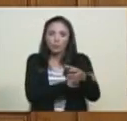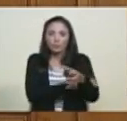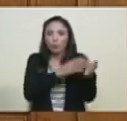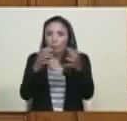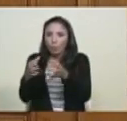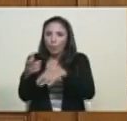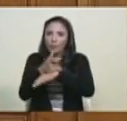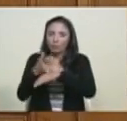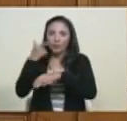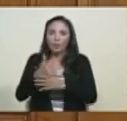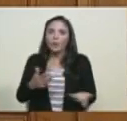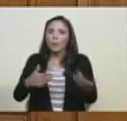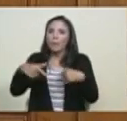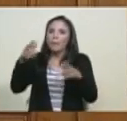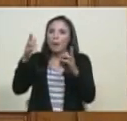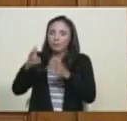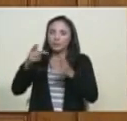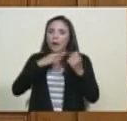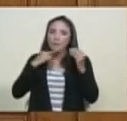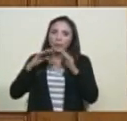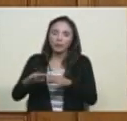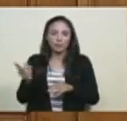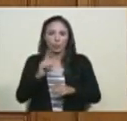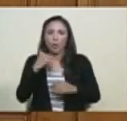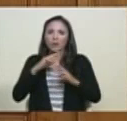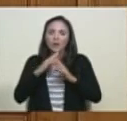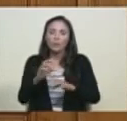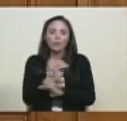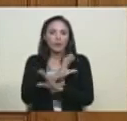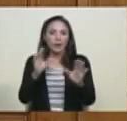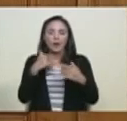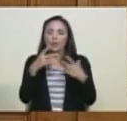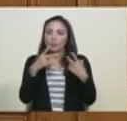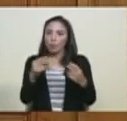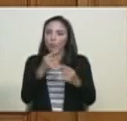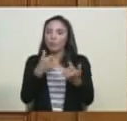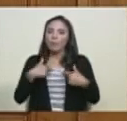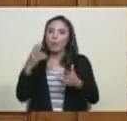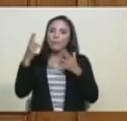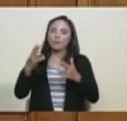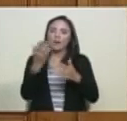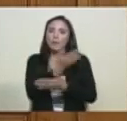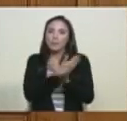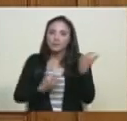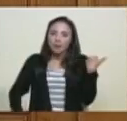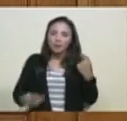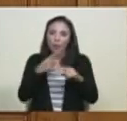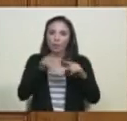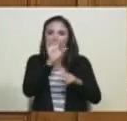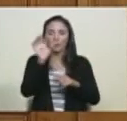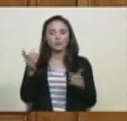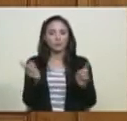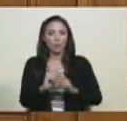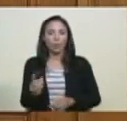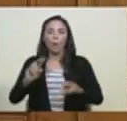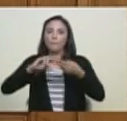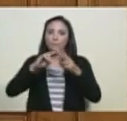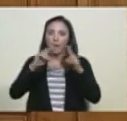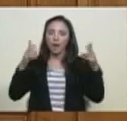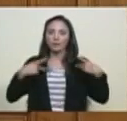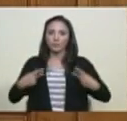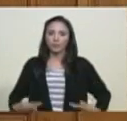No. Desde Venezuela decimos no, no. Desde Venezuela decimos paz,